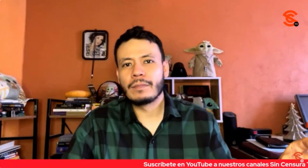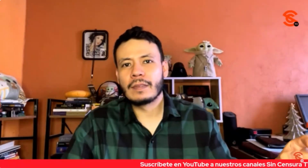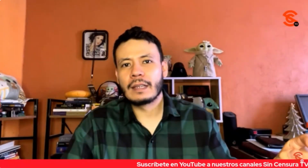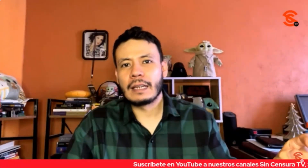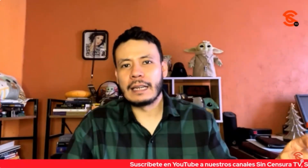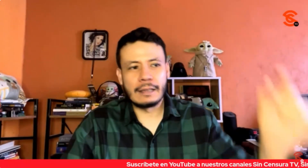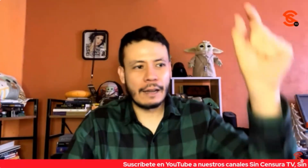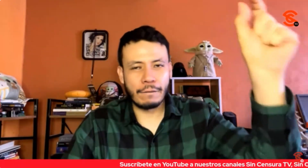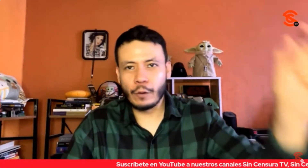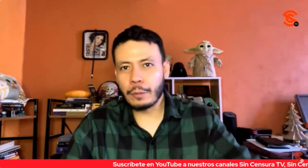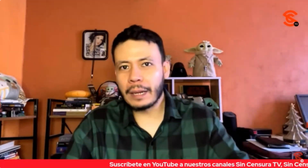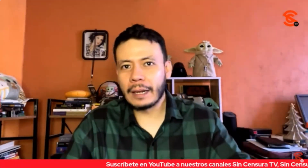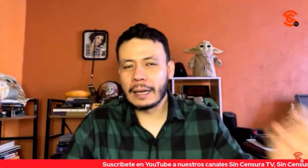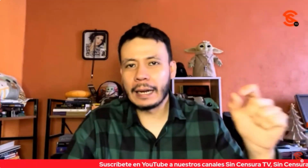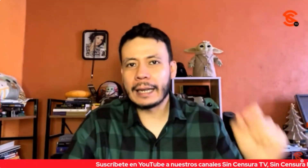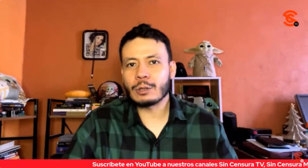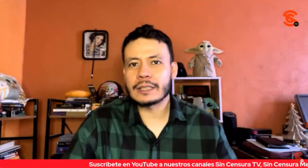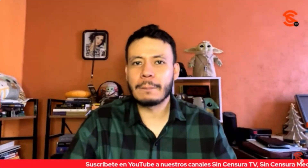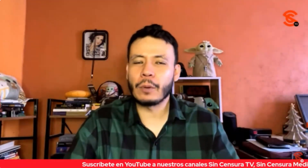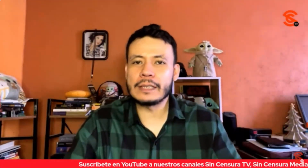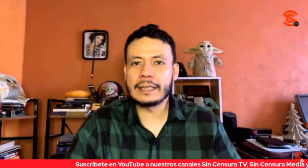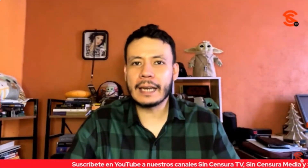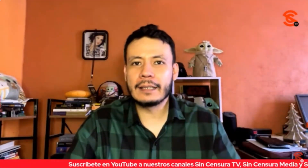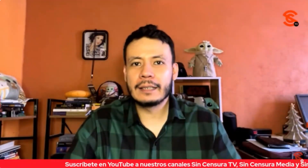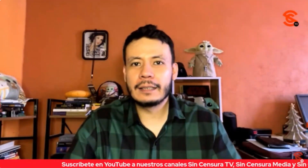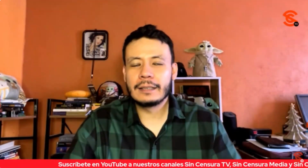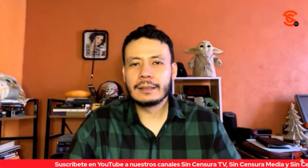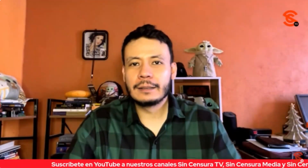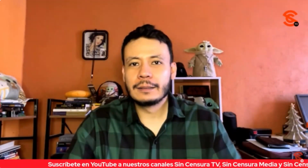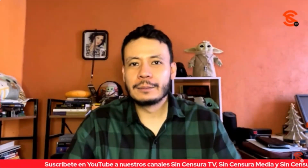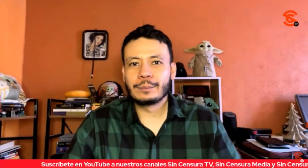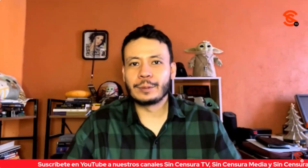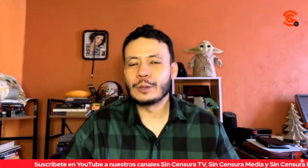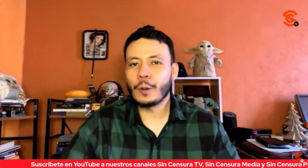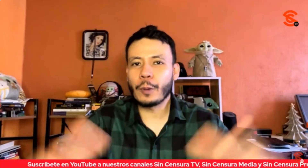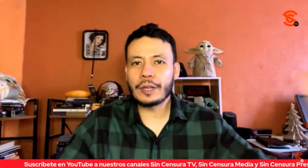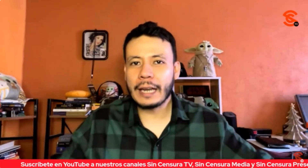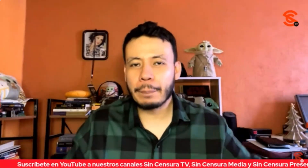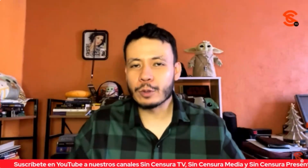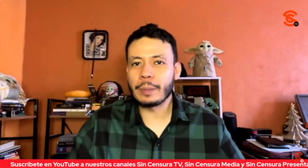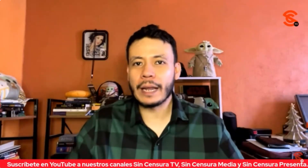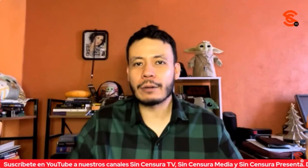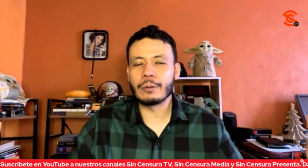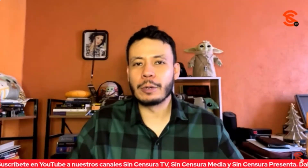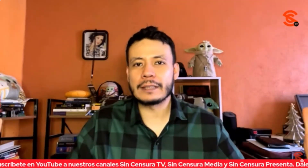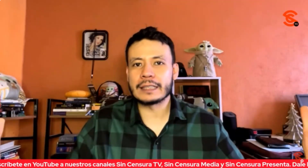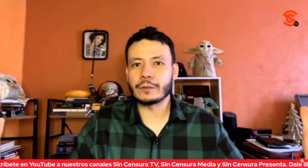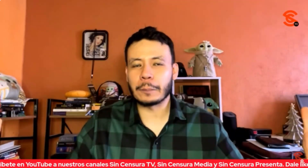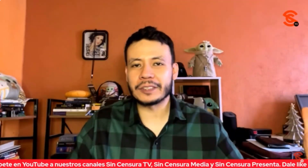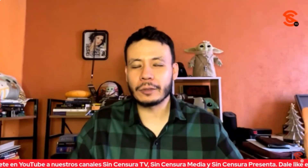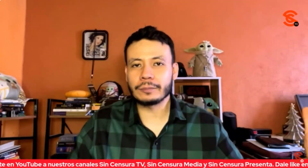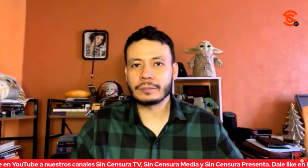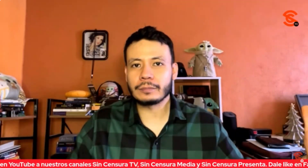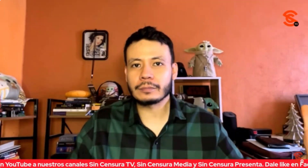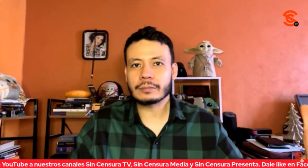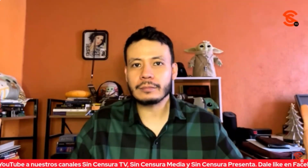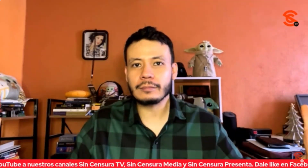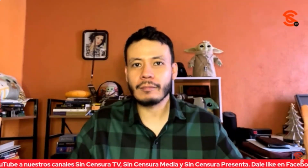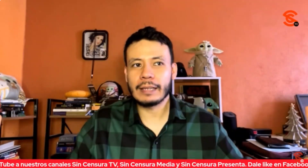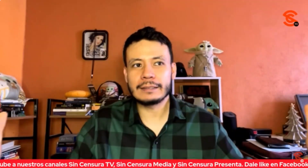recursos, en la forma en la que ellos hacen política, pues no podría prosperar una